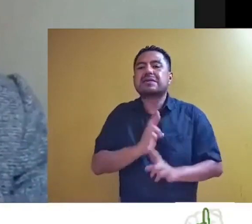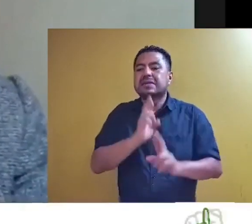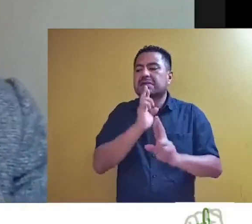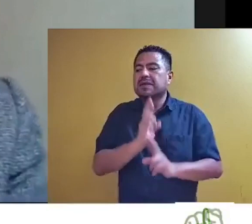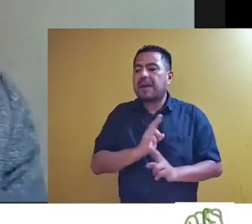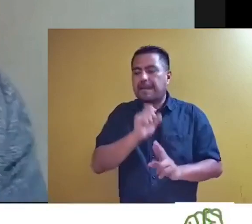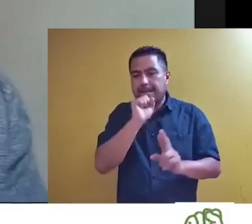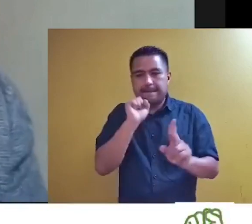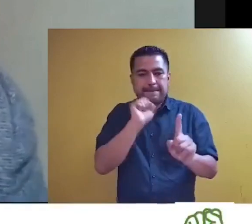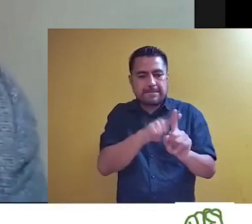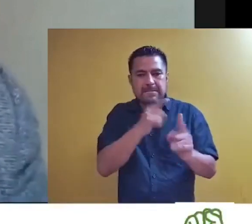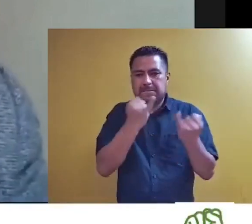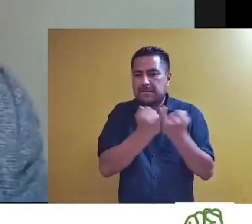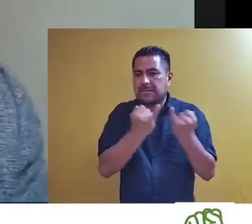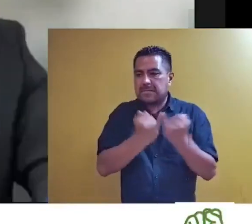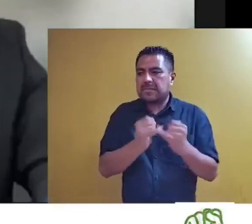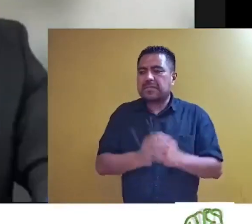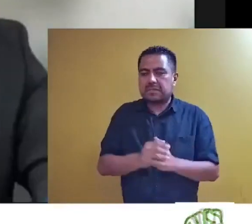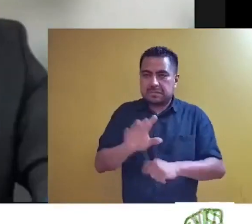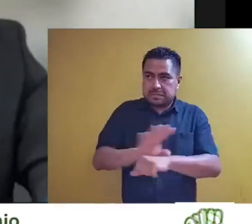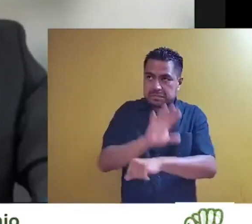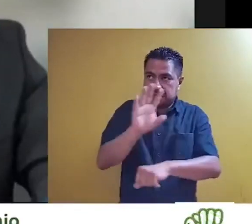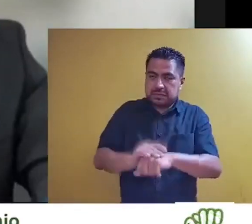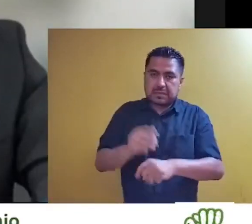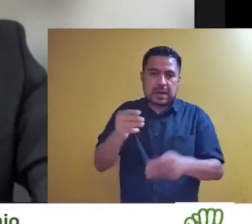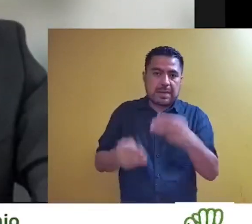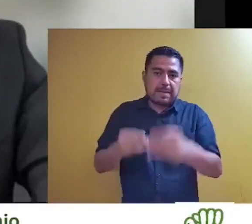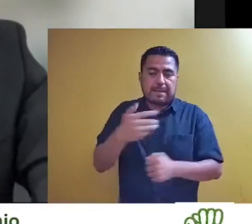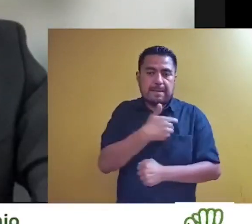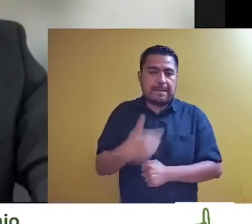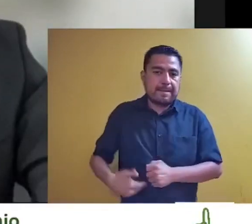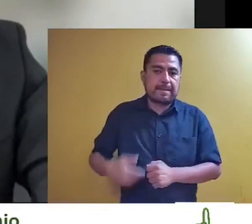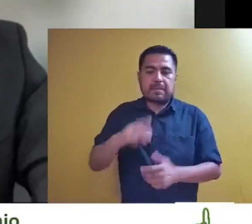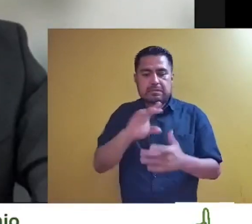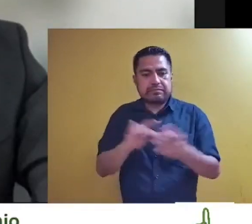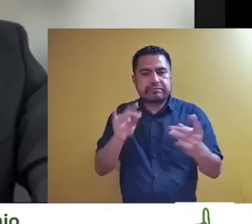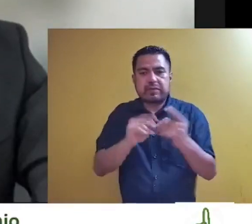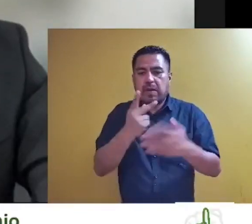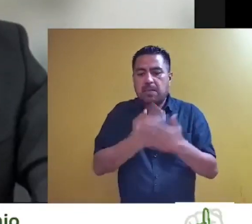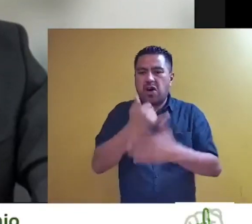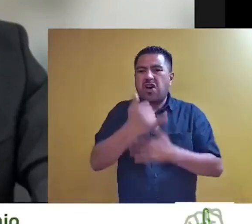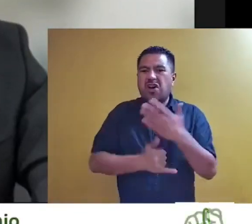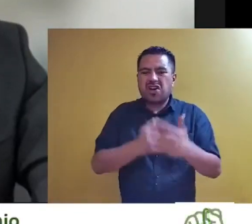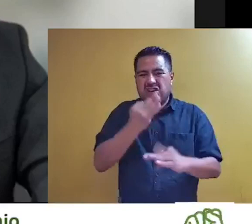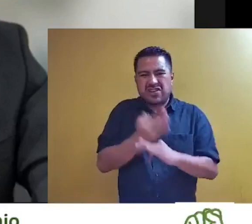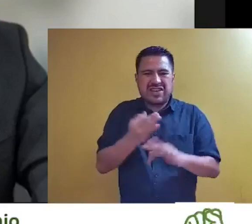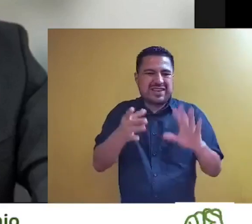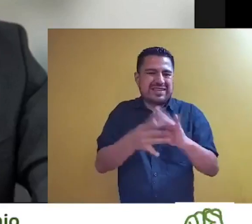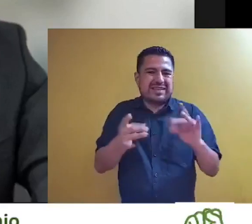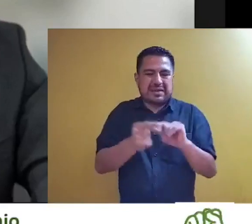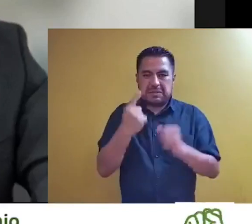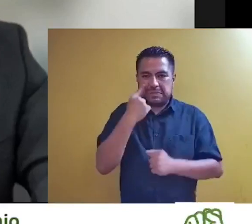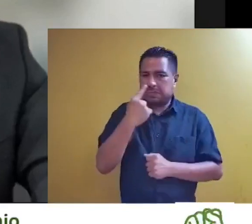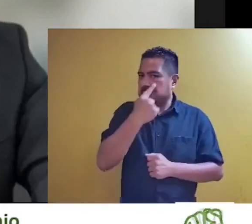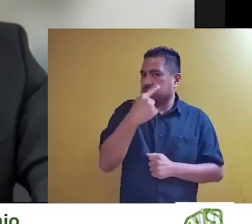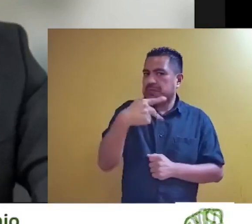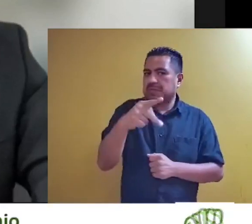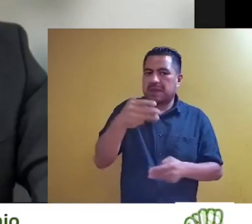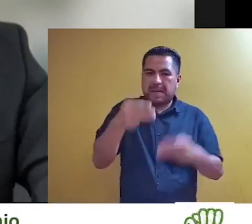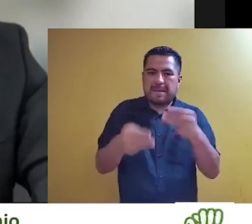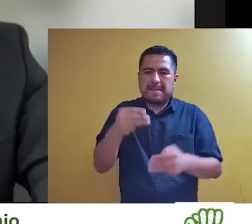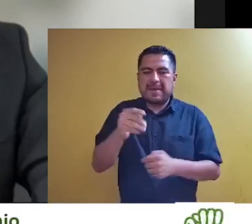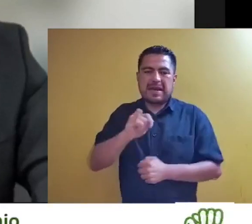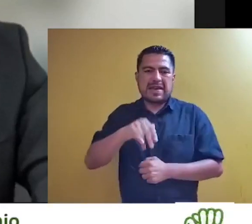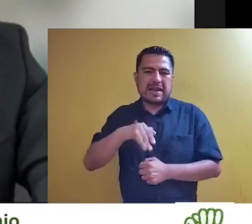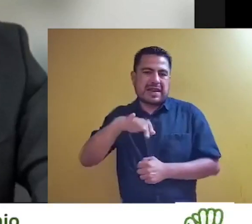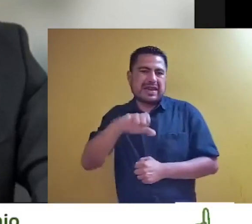del mismo. Con su autorización, magistrada presidenta, doy cuenta con el proyecto de resolución que somete a su consideración el magistrado José